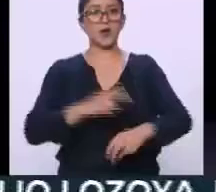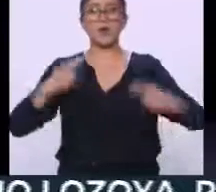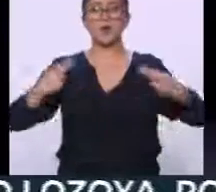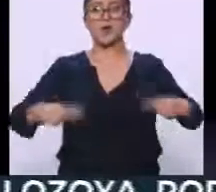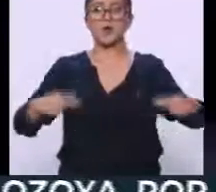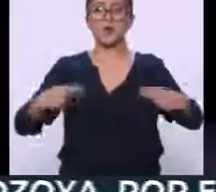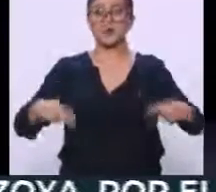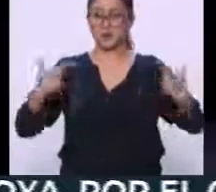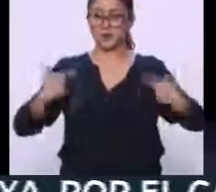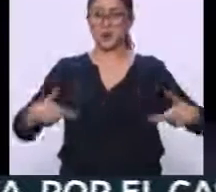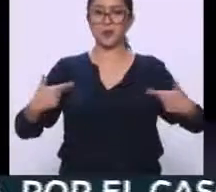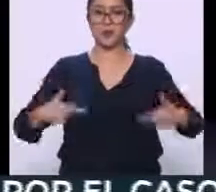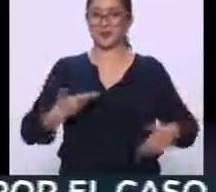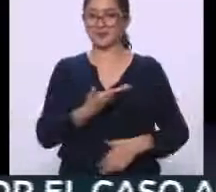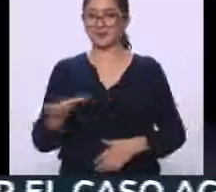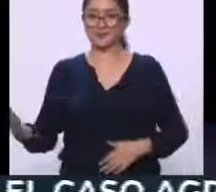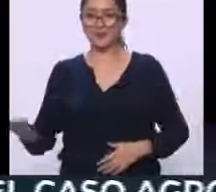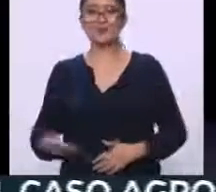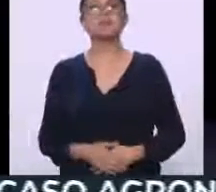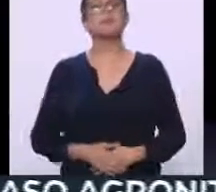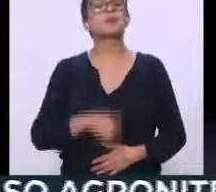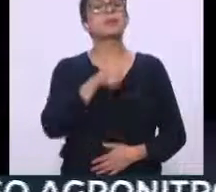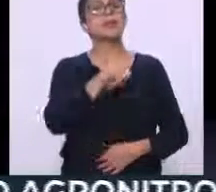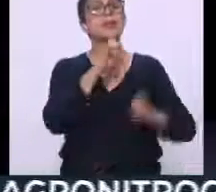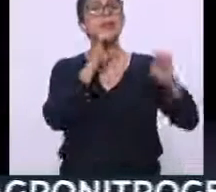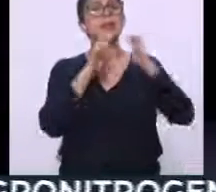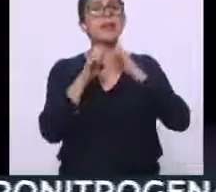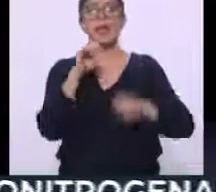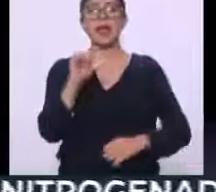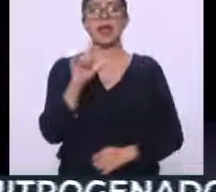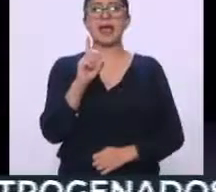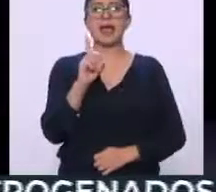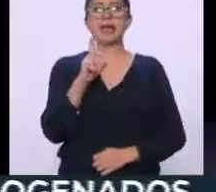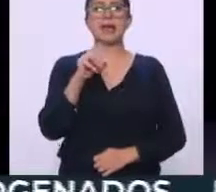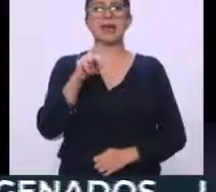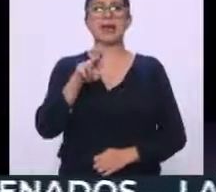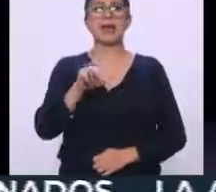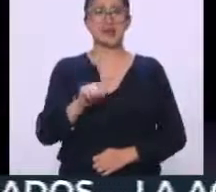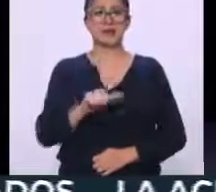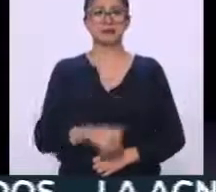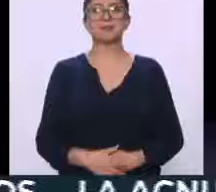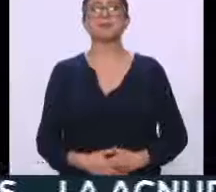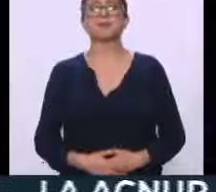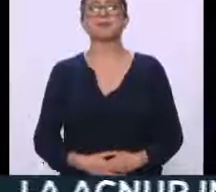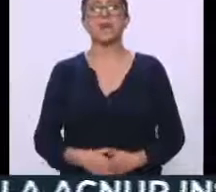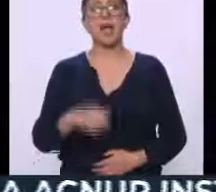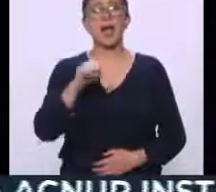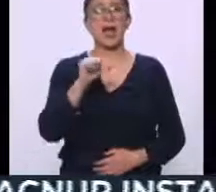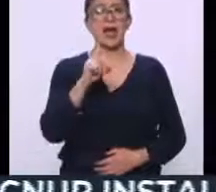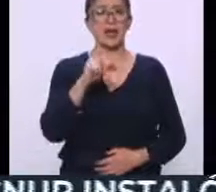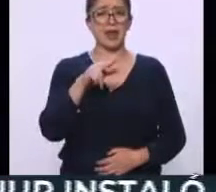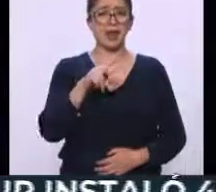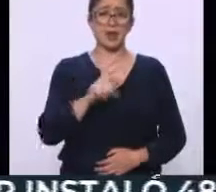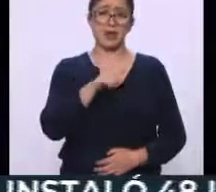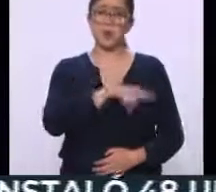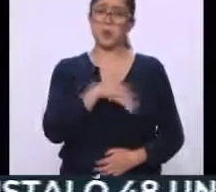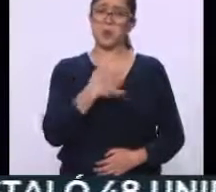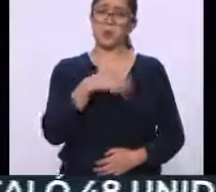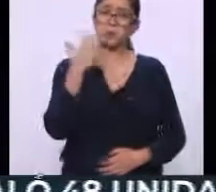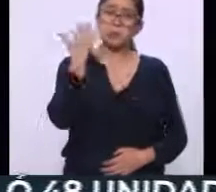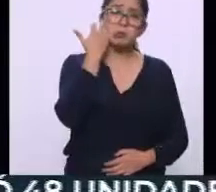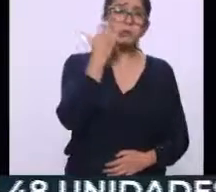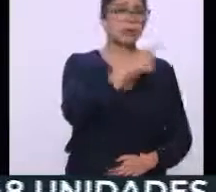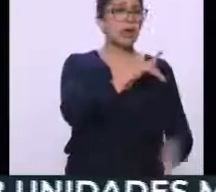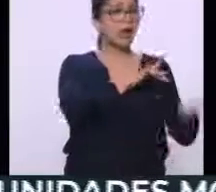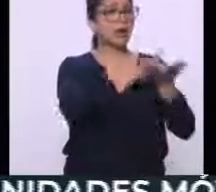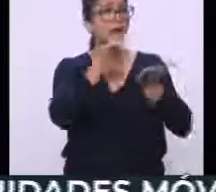Dana, tu entrevista a Adriana Patlán. Adriana Patlán, que es una mujer muy chingona, feminista de muchos años,